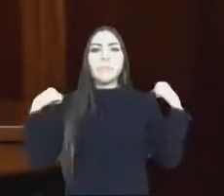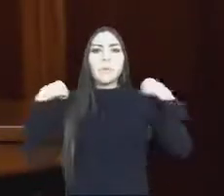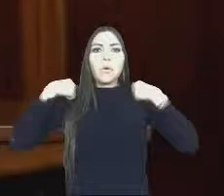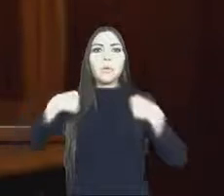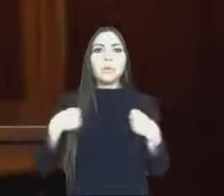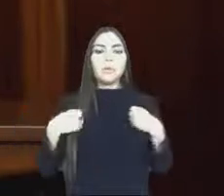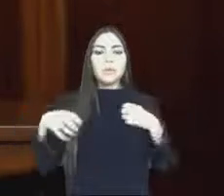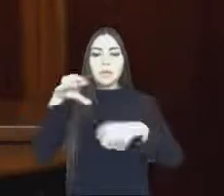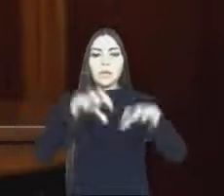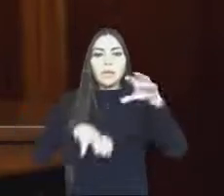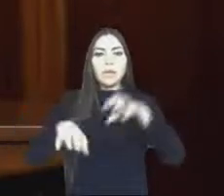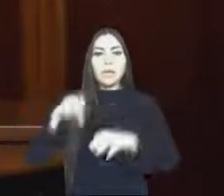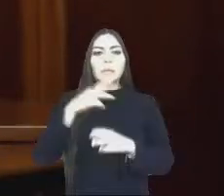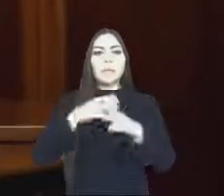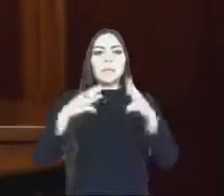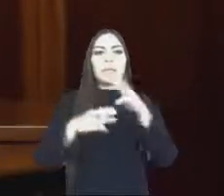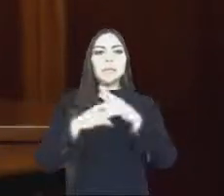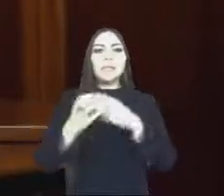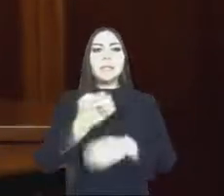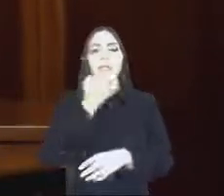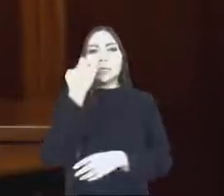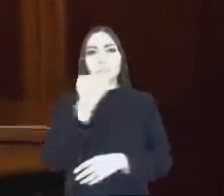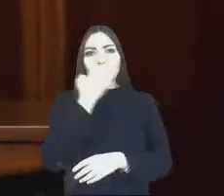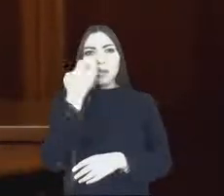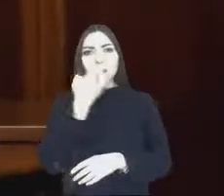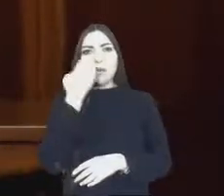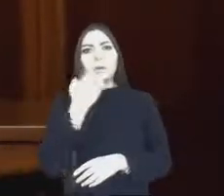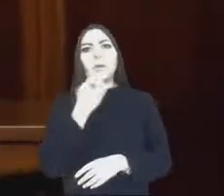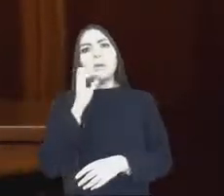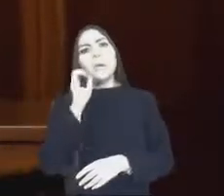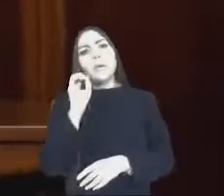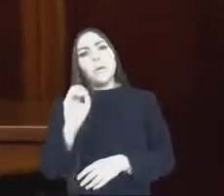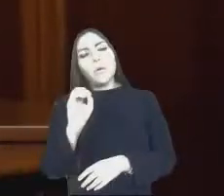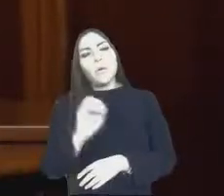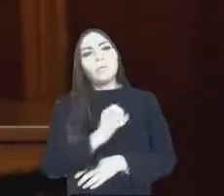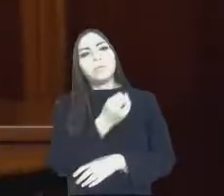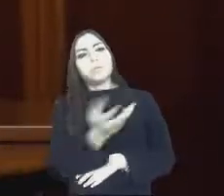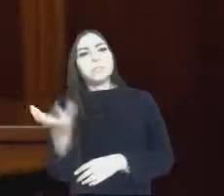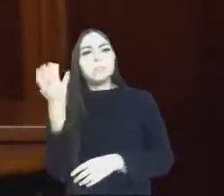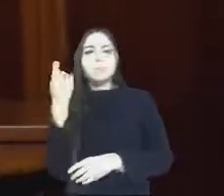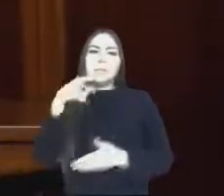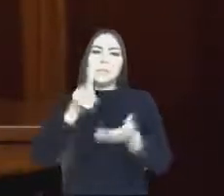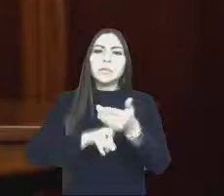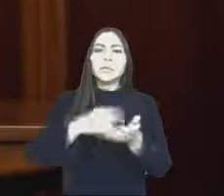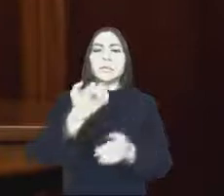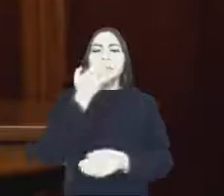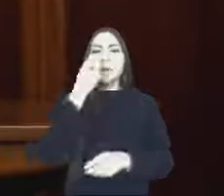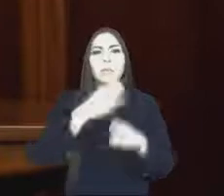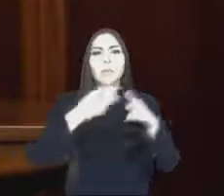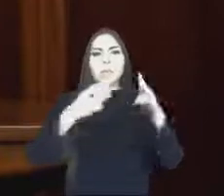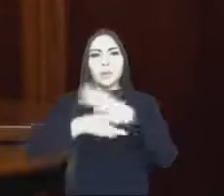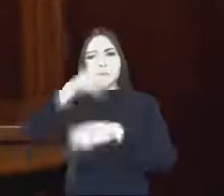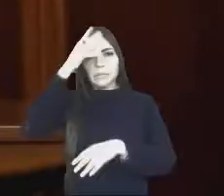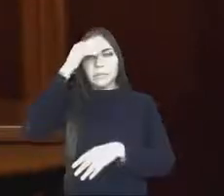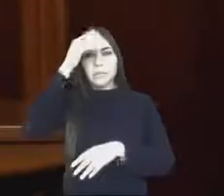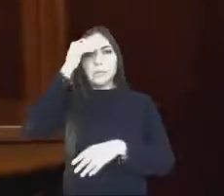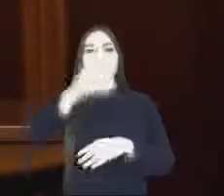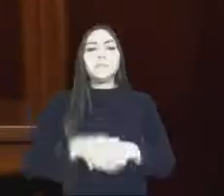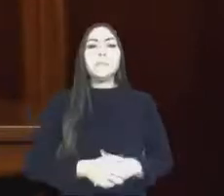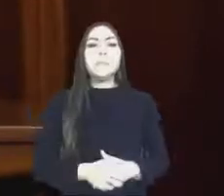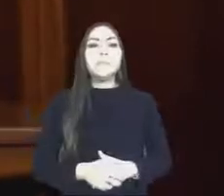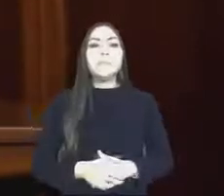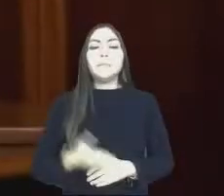útiles escolares y, en su caso, material didáctico. Para concluir,